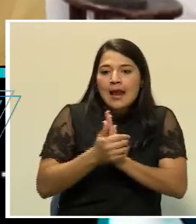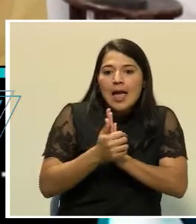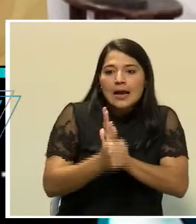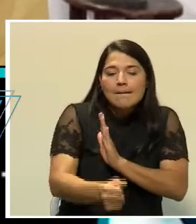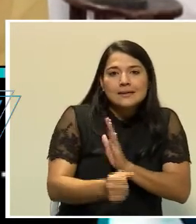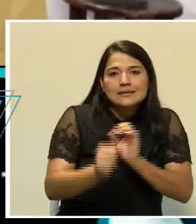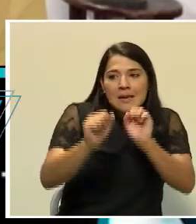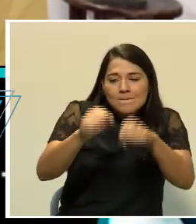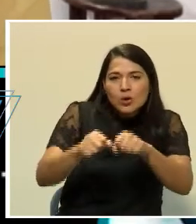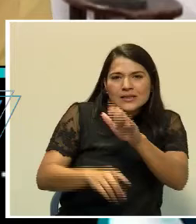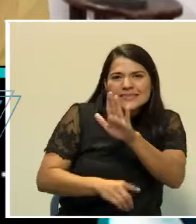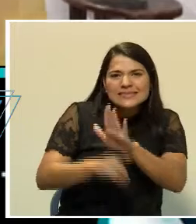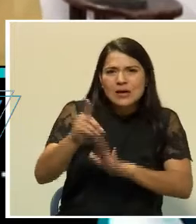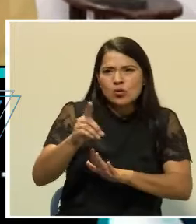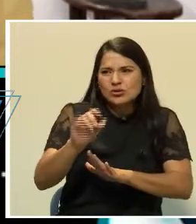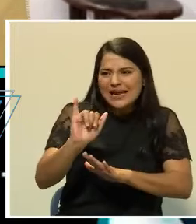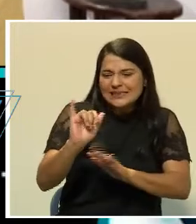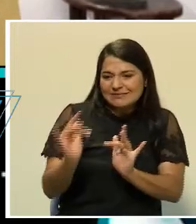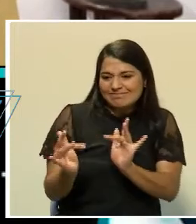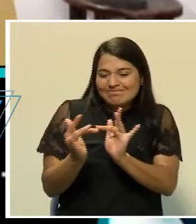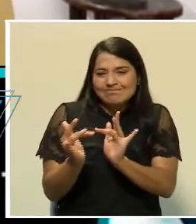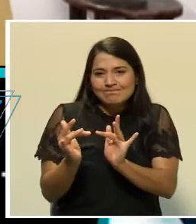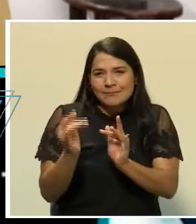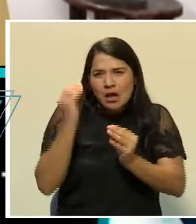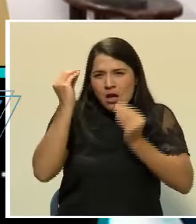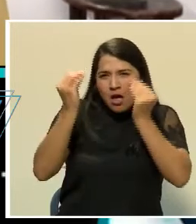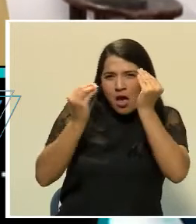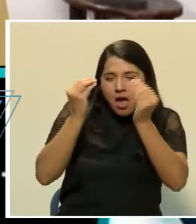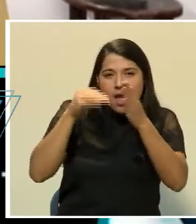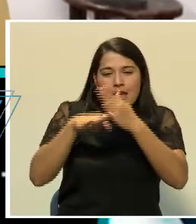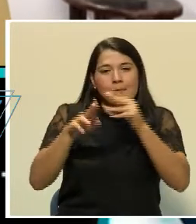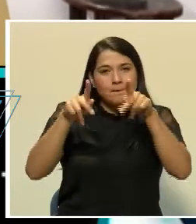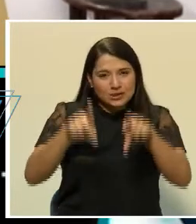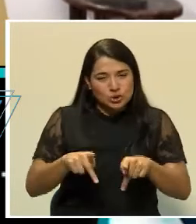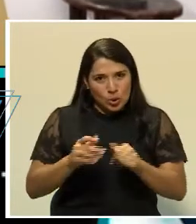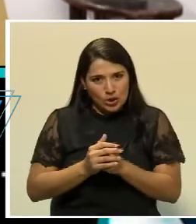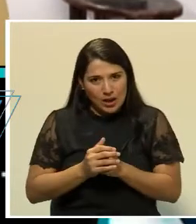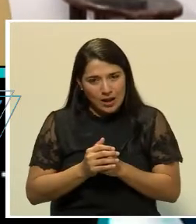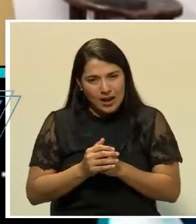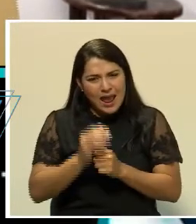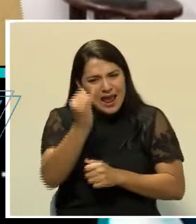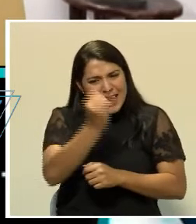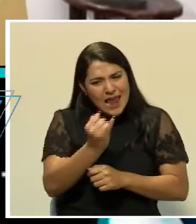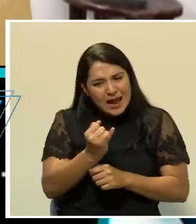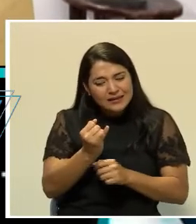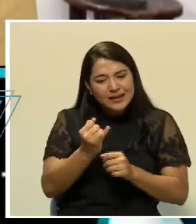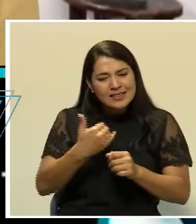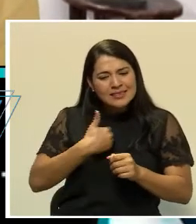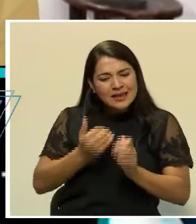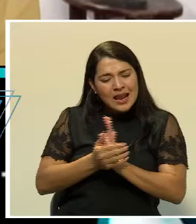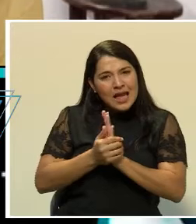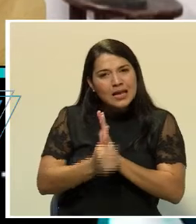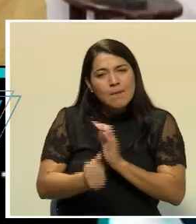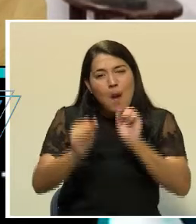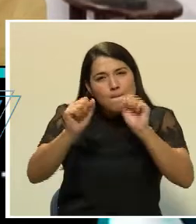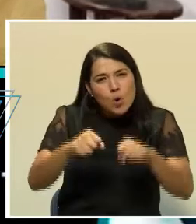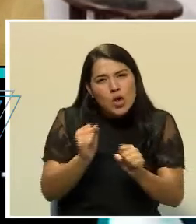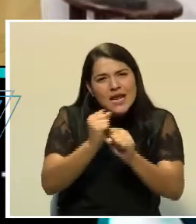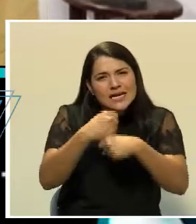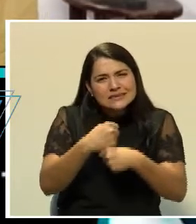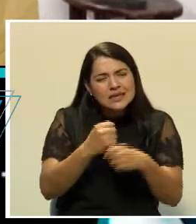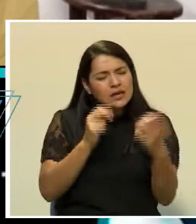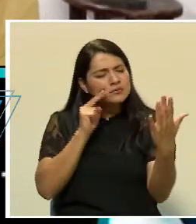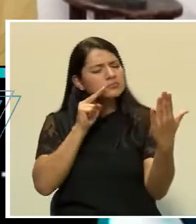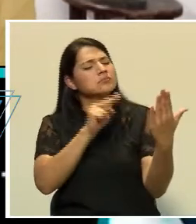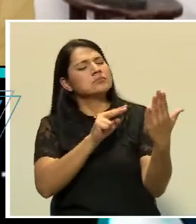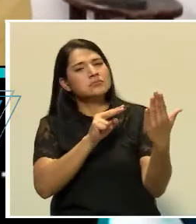poder generar ese clic en las personas, ¿verdad? De poder hacer que la gente a partir de un mensaje,